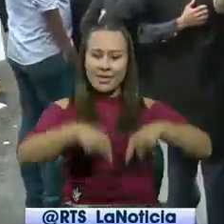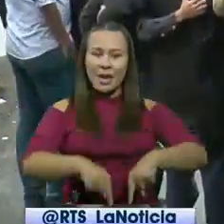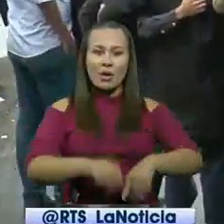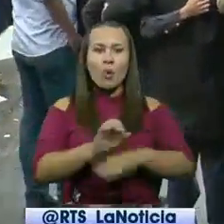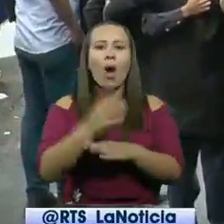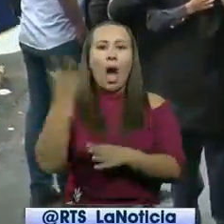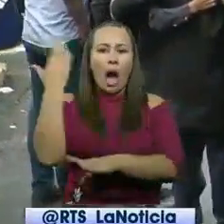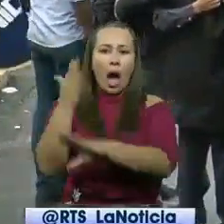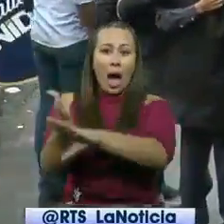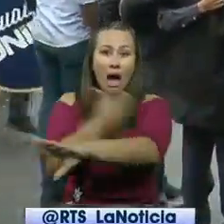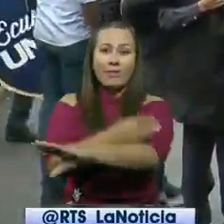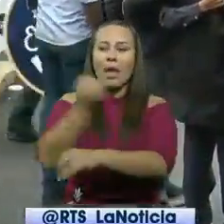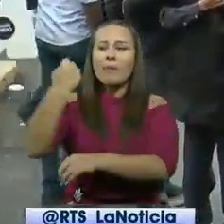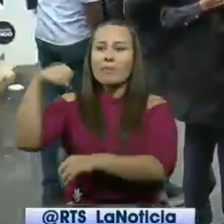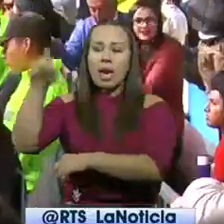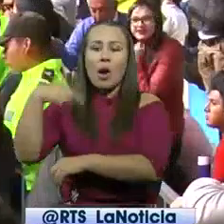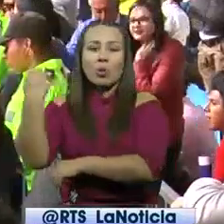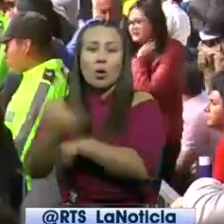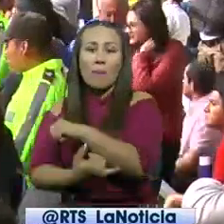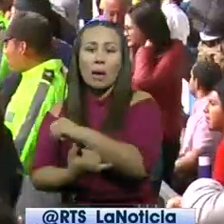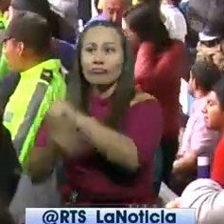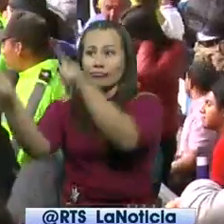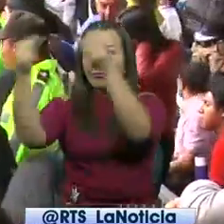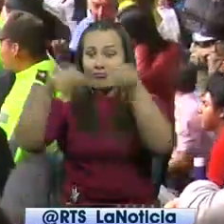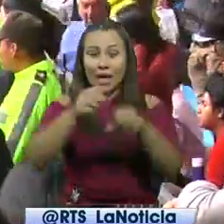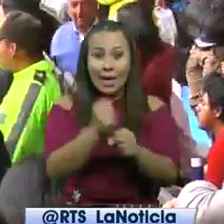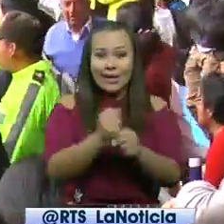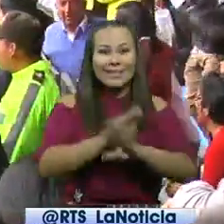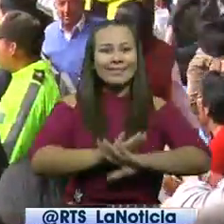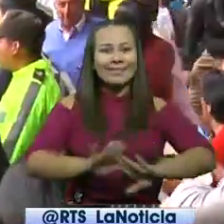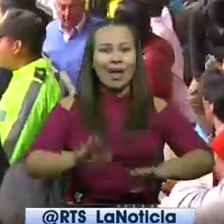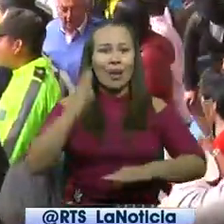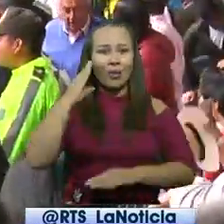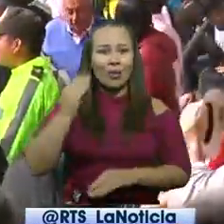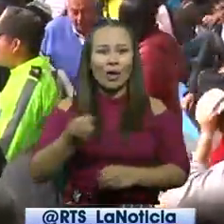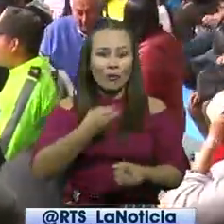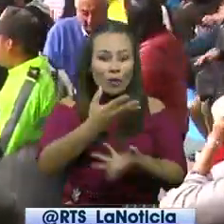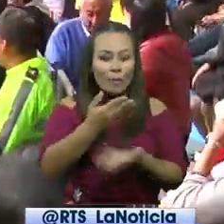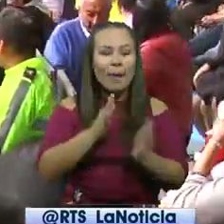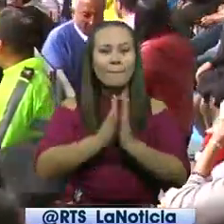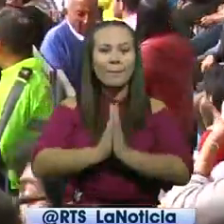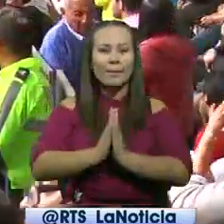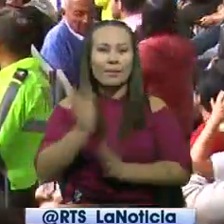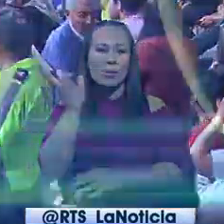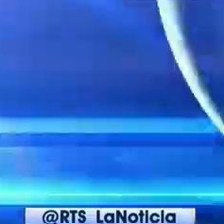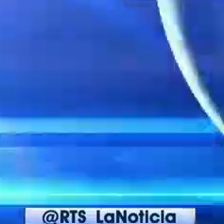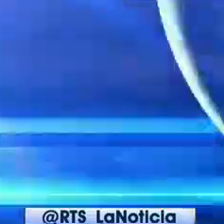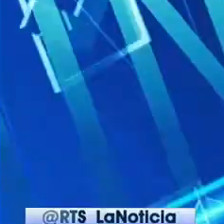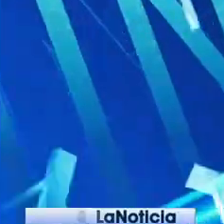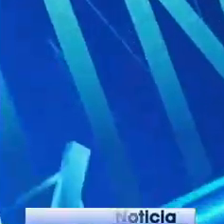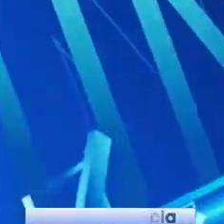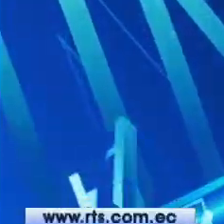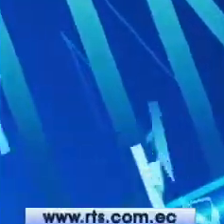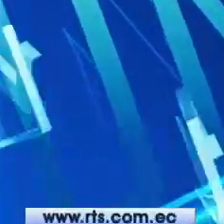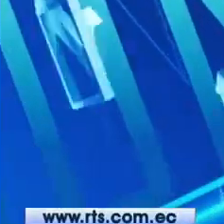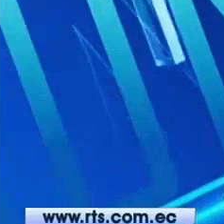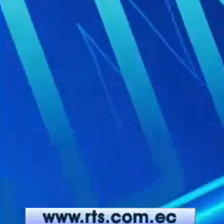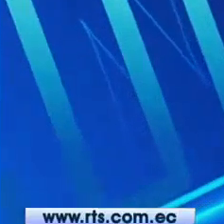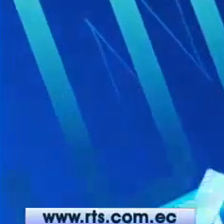para conocer sus necesidades y pedidos. Informó desde la ciudad de Cuenca, Francisco Ramírez.